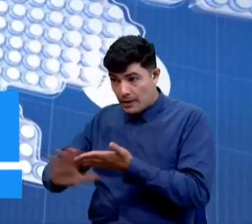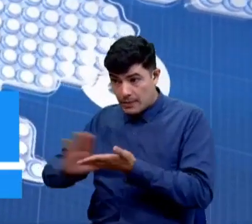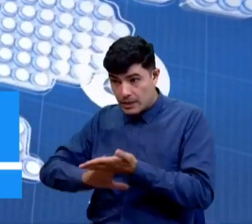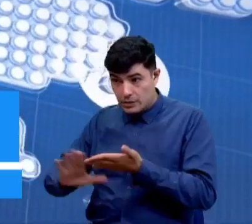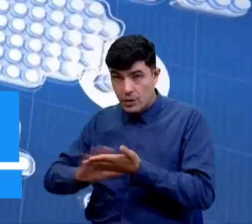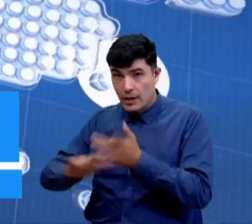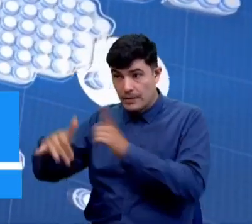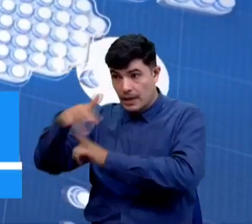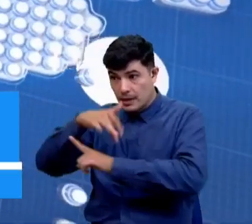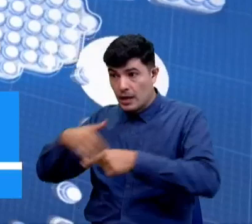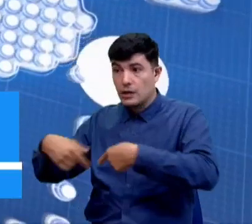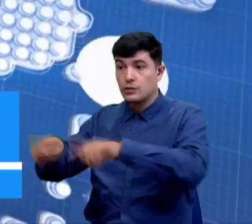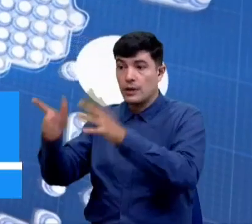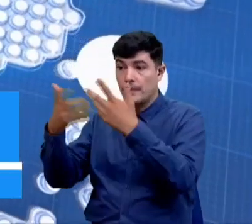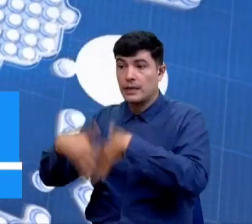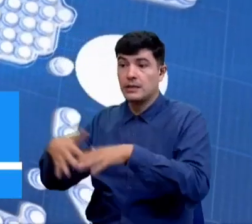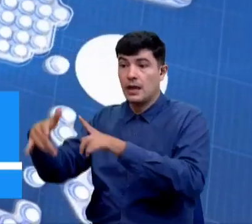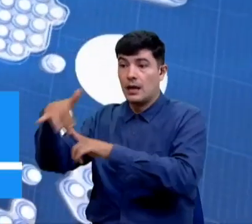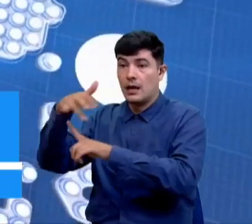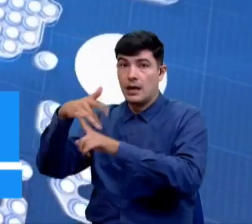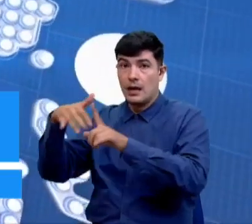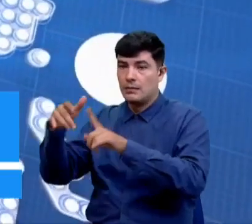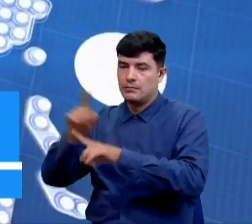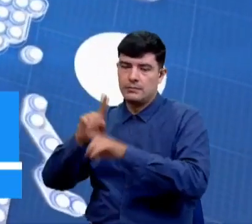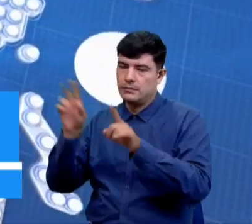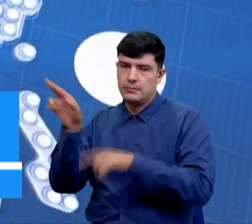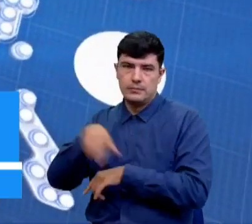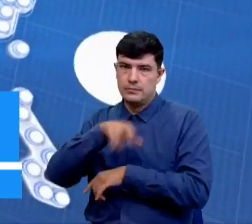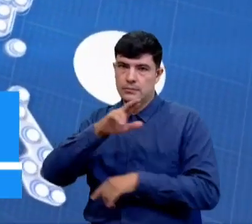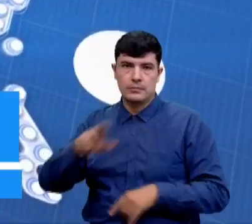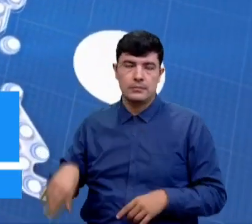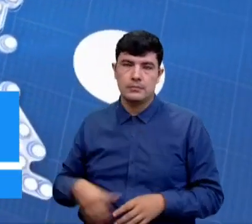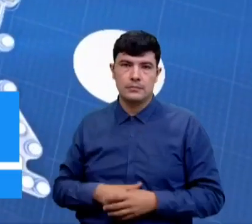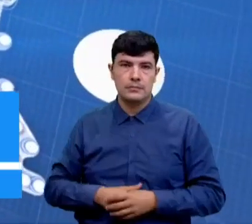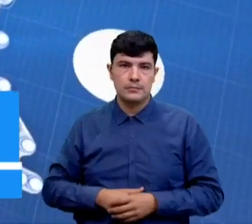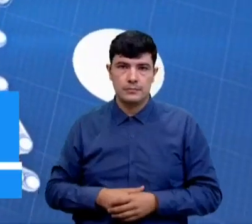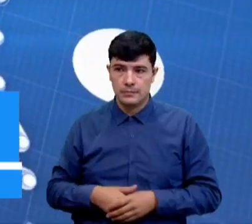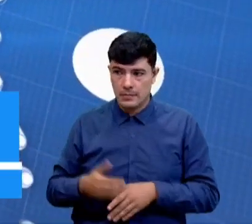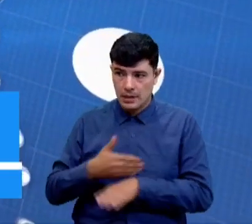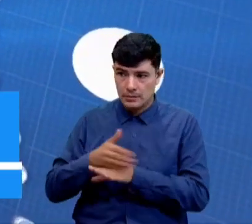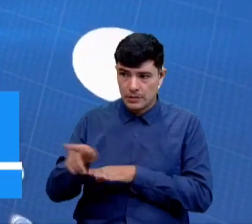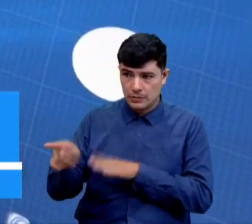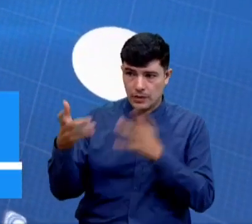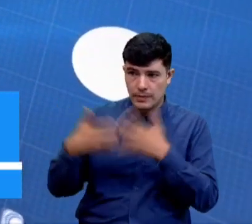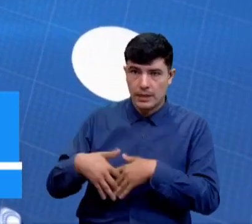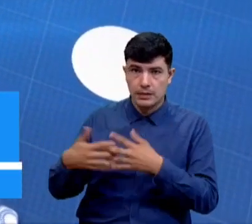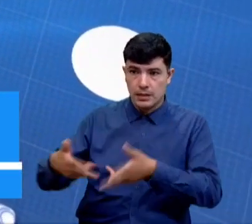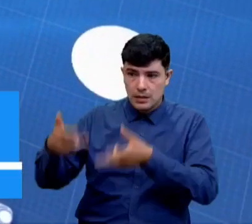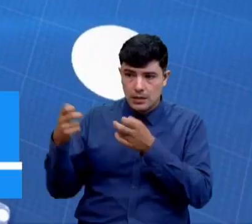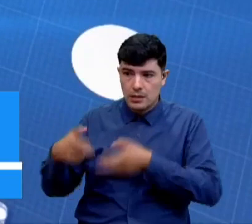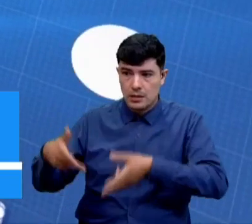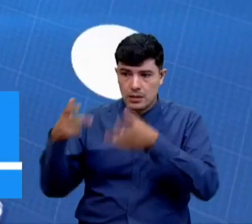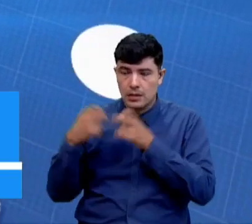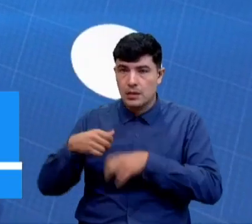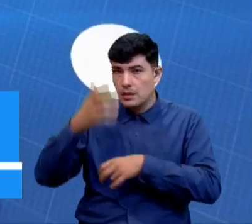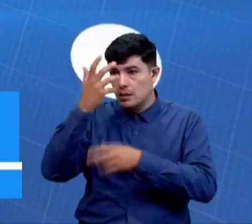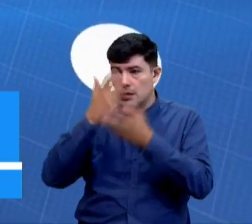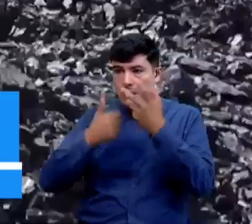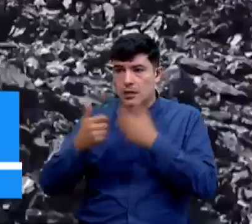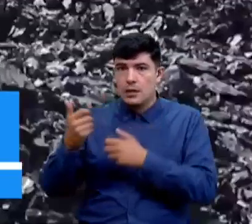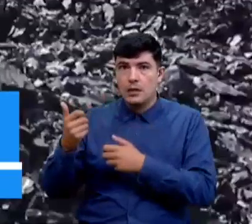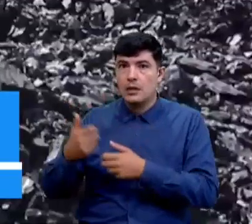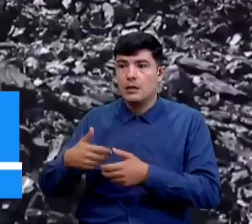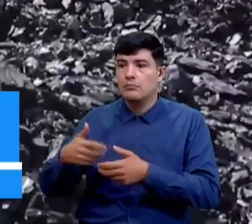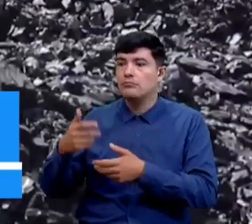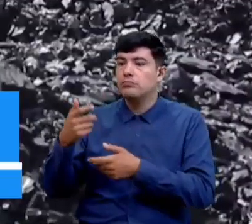total en consideración a que no es posible conceder la licencia ambiental Para que posteriormente se establezca la evaluación económica ambiental